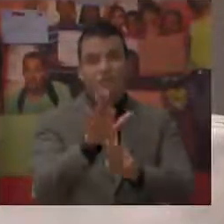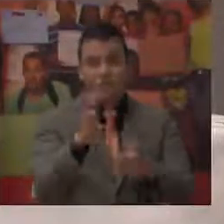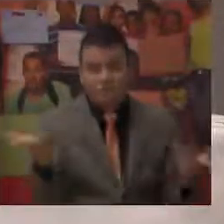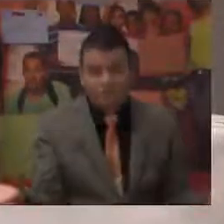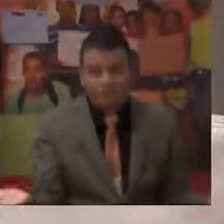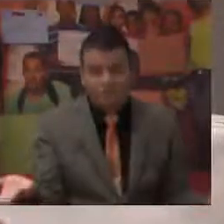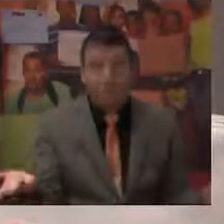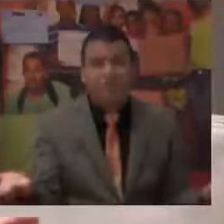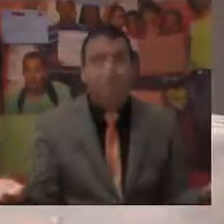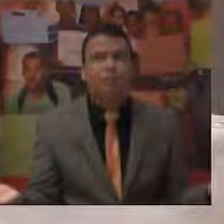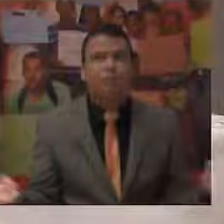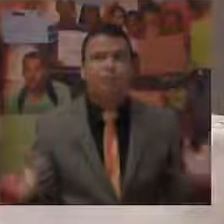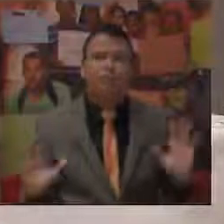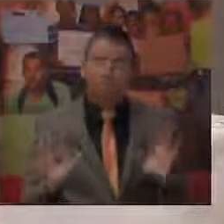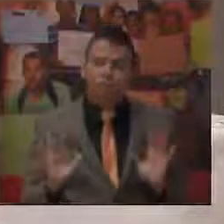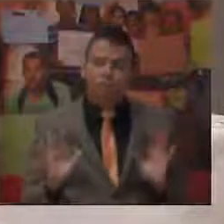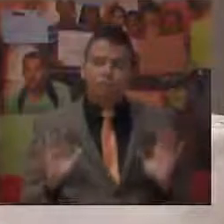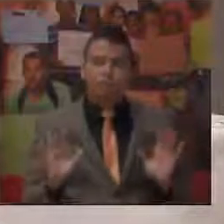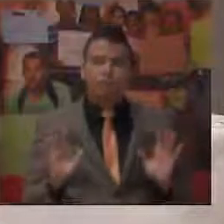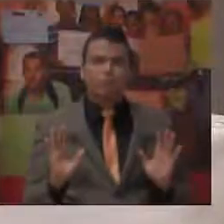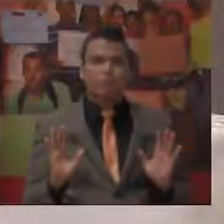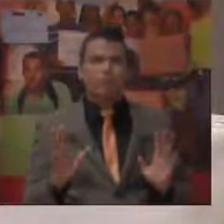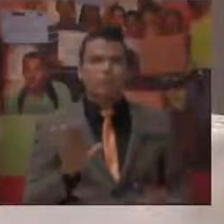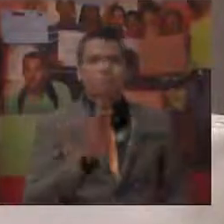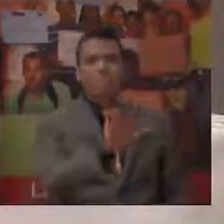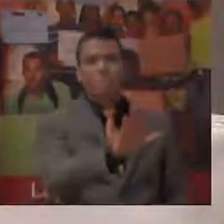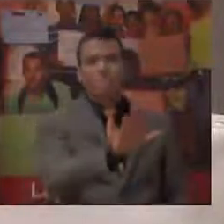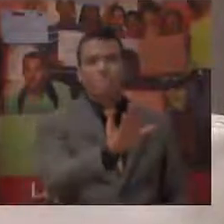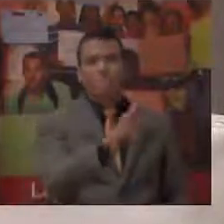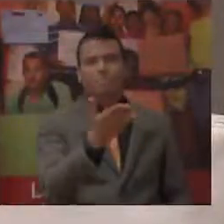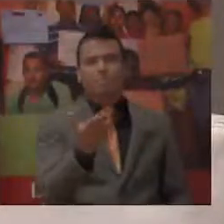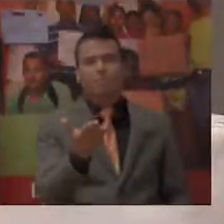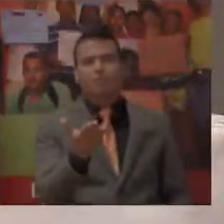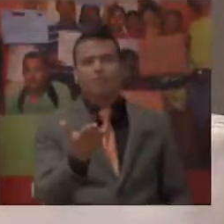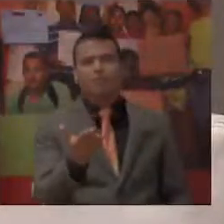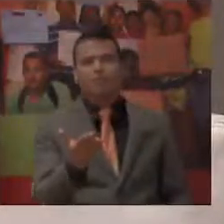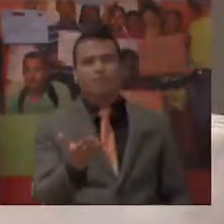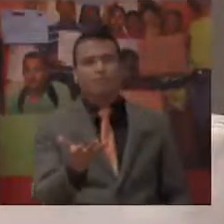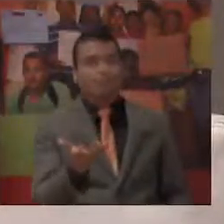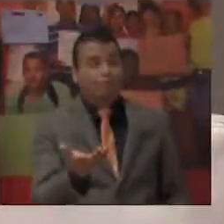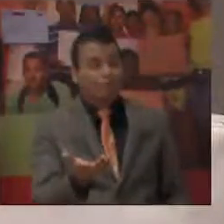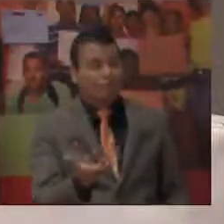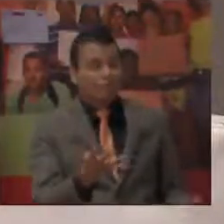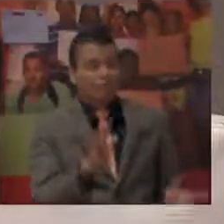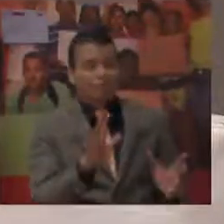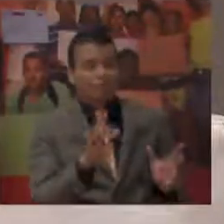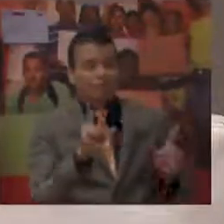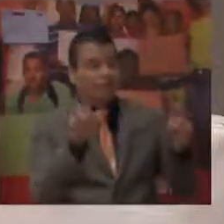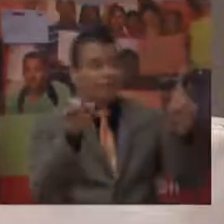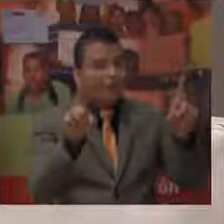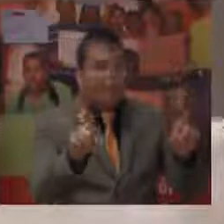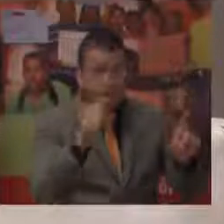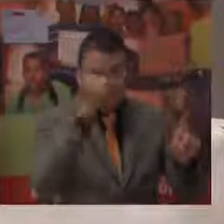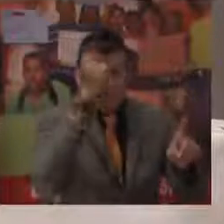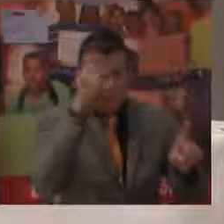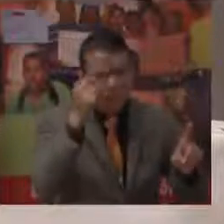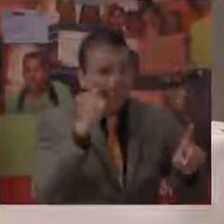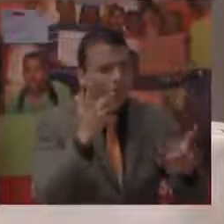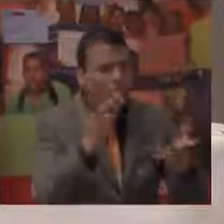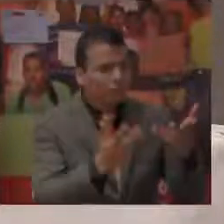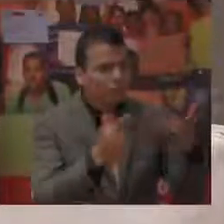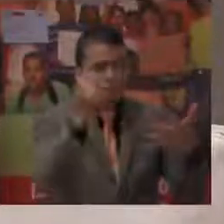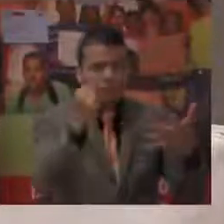Pero quizás el meollo de todo el asunto y de todos los problemas que hemos tenido en